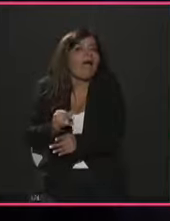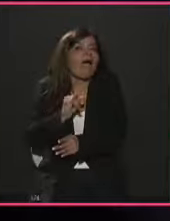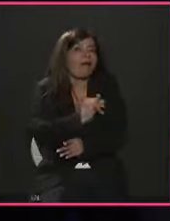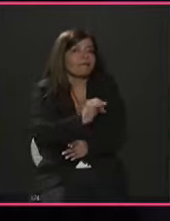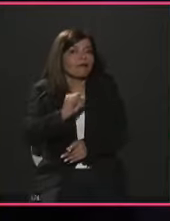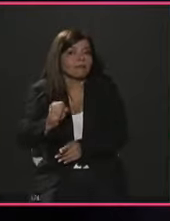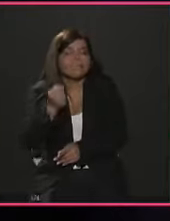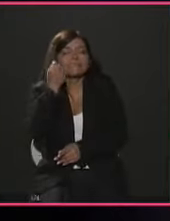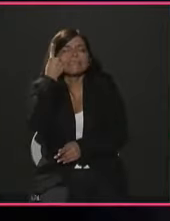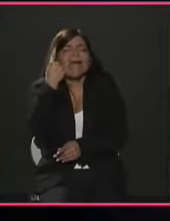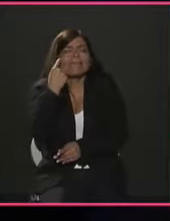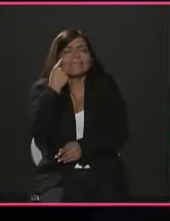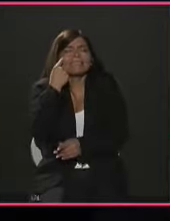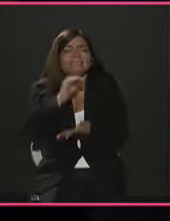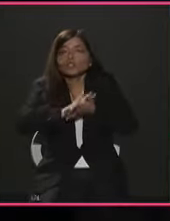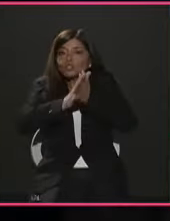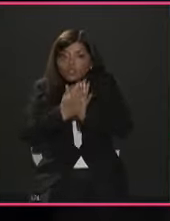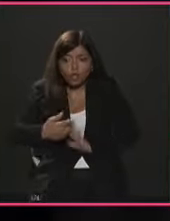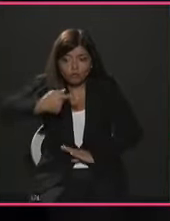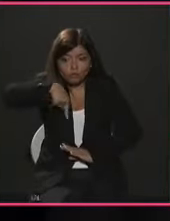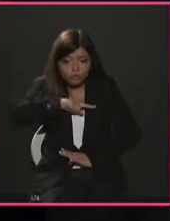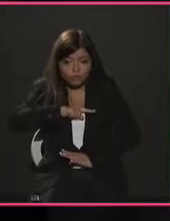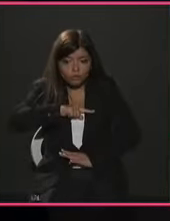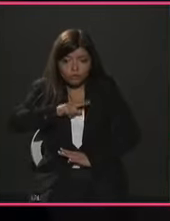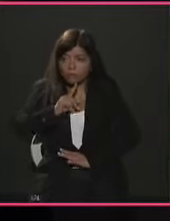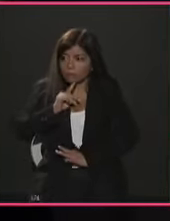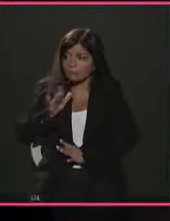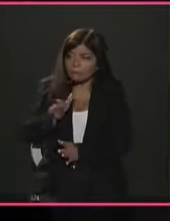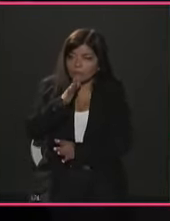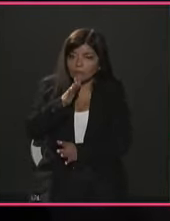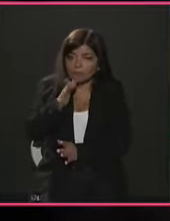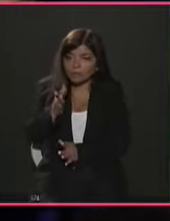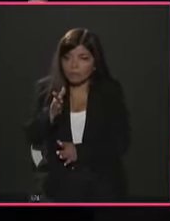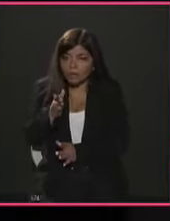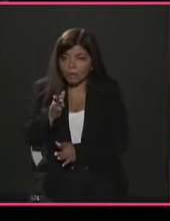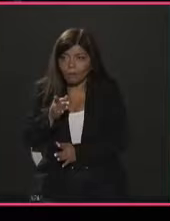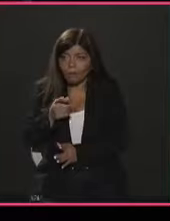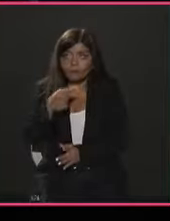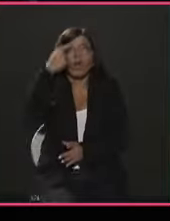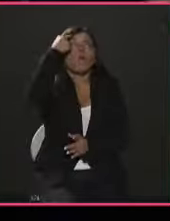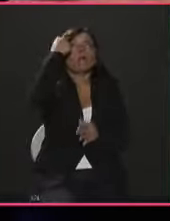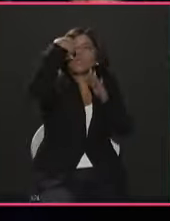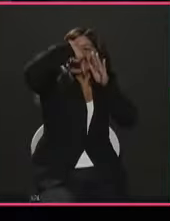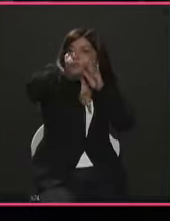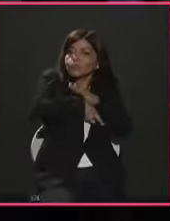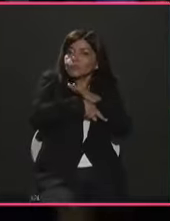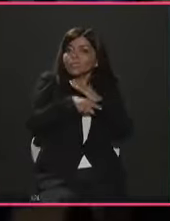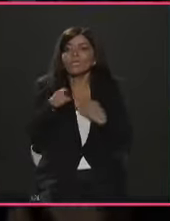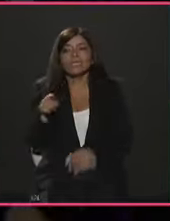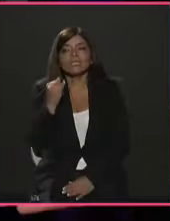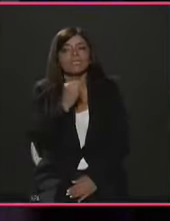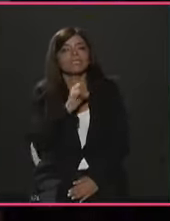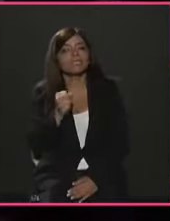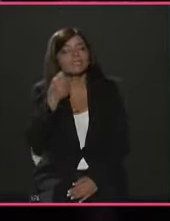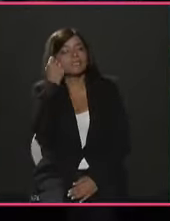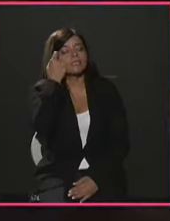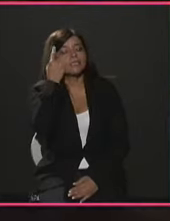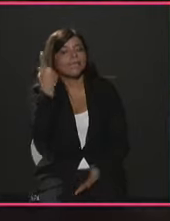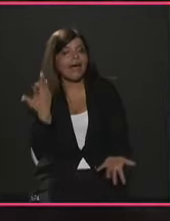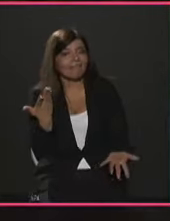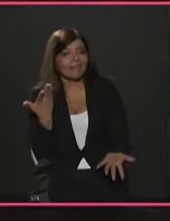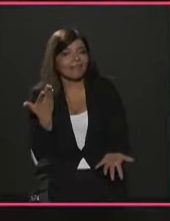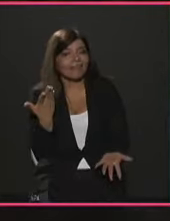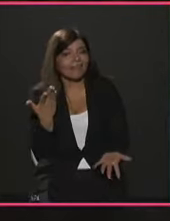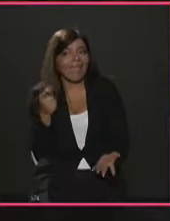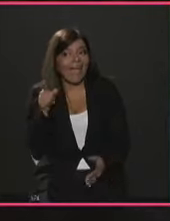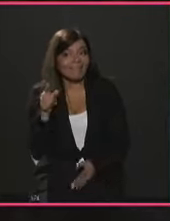artificial sabe todo de nosotros y nosotros no sabemos nada de ella sabe hasta los aspectos más íntimos hay un Claro tú planteas en una entrevista incluso